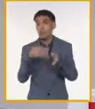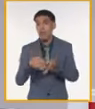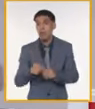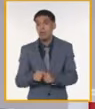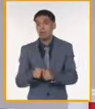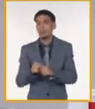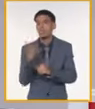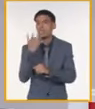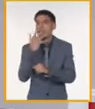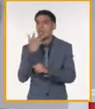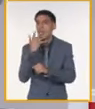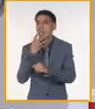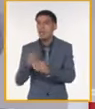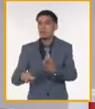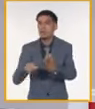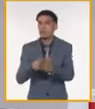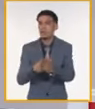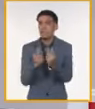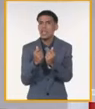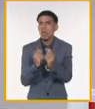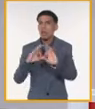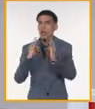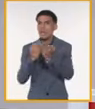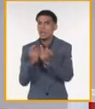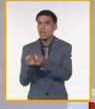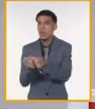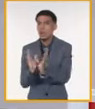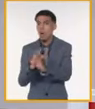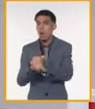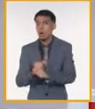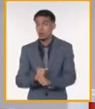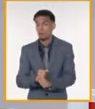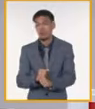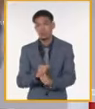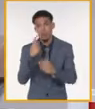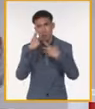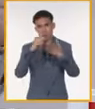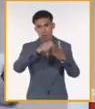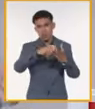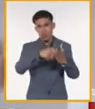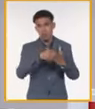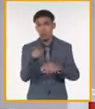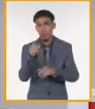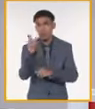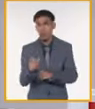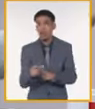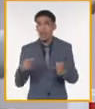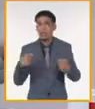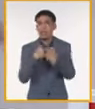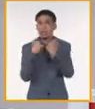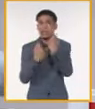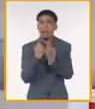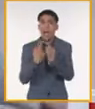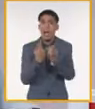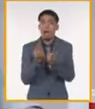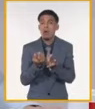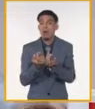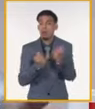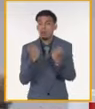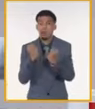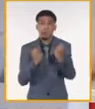familia deja des protegido a sus hijos Si no tiene refrendado el contrato Entonces eso es importante si esa persona se accidenta vaya lo arroll un carro y no puede